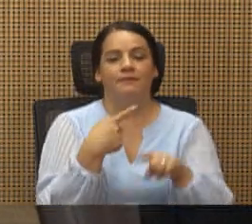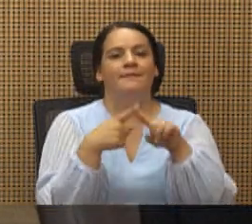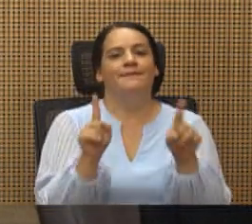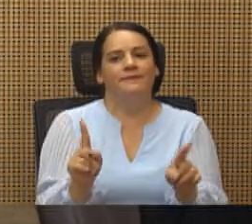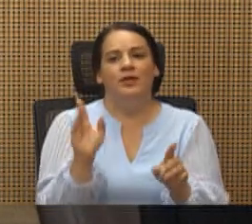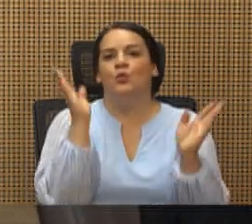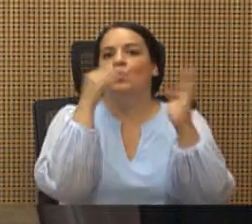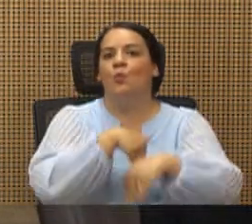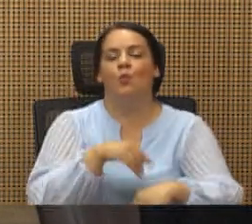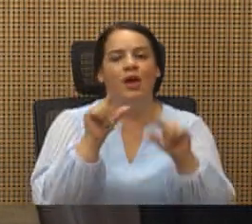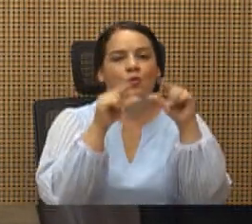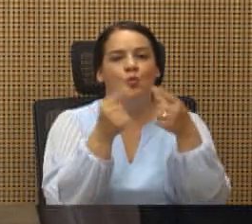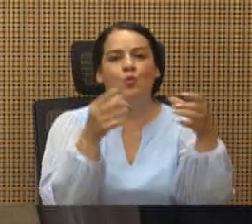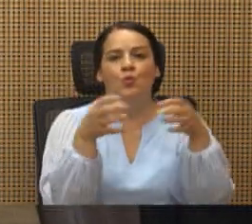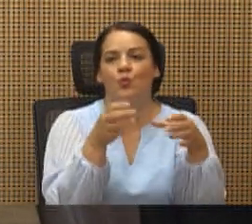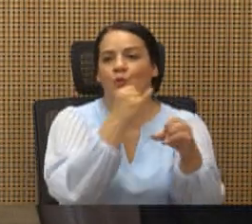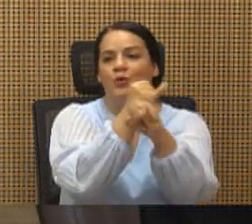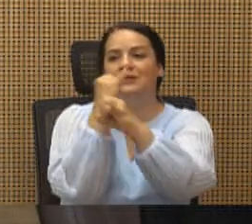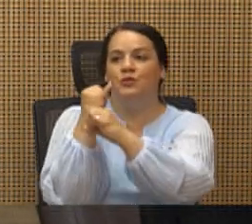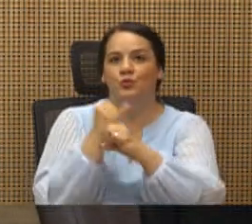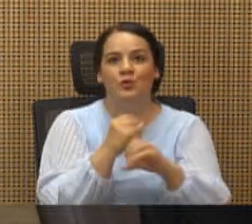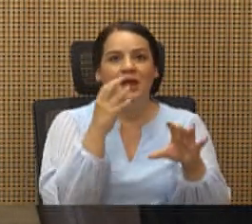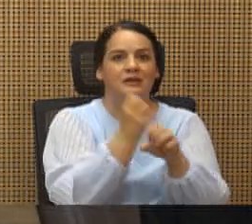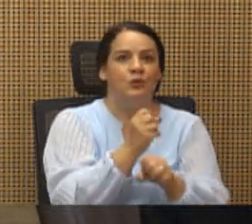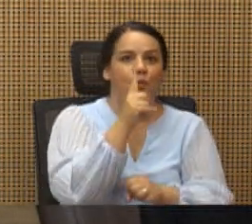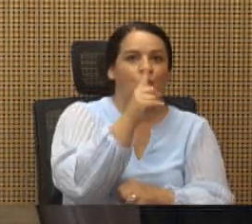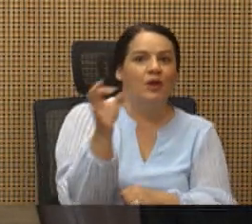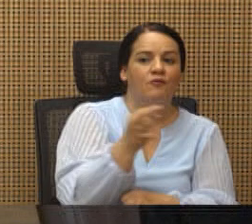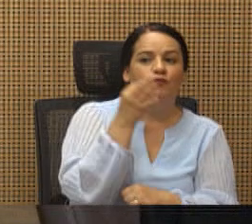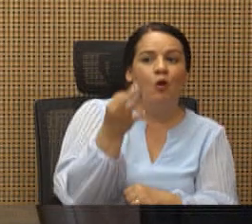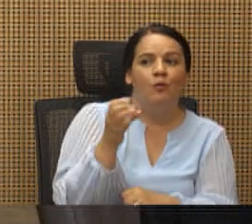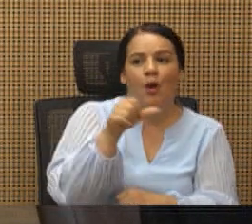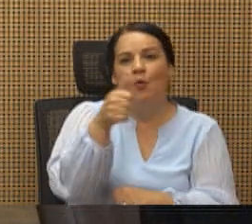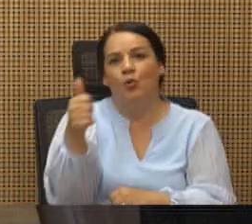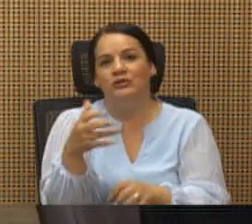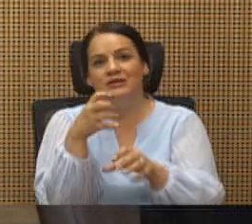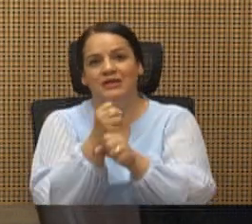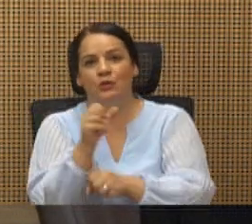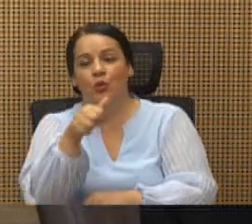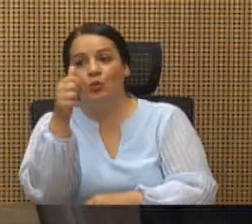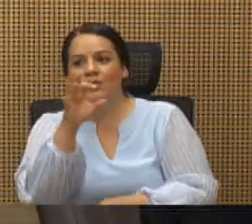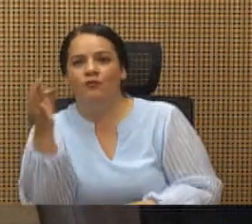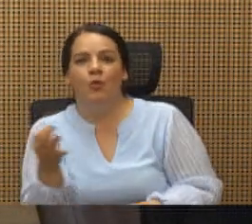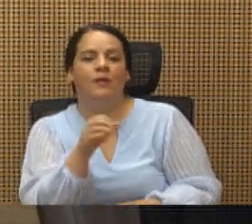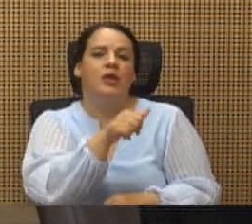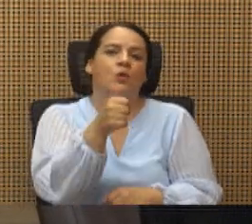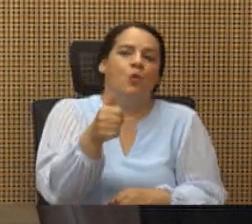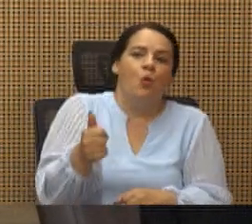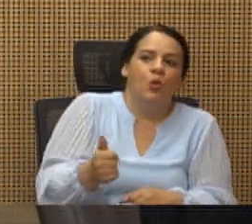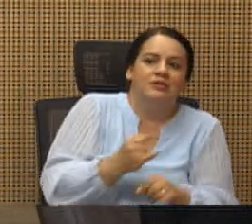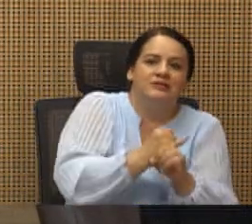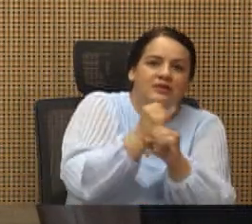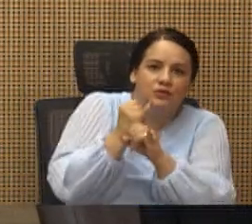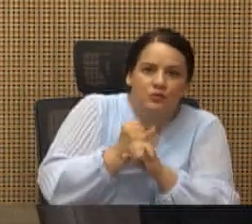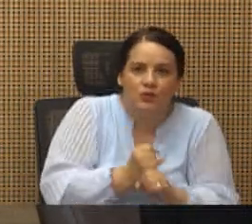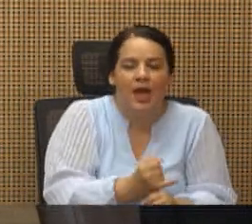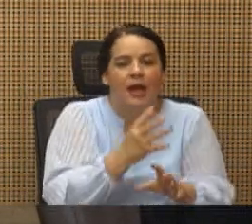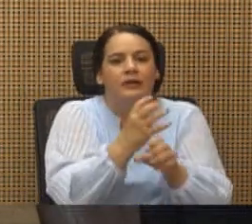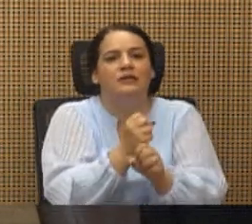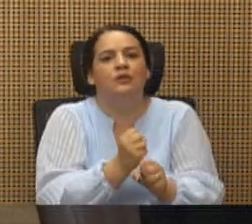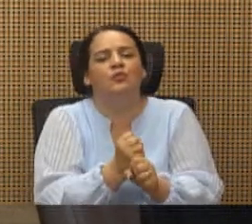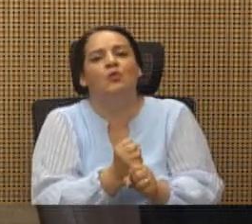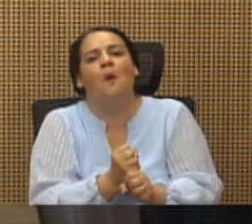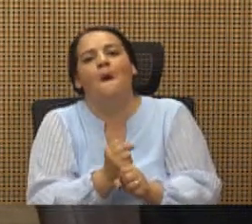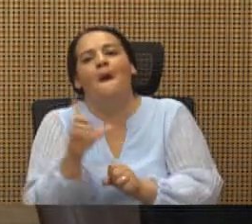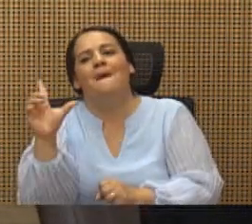no hay un grupo de instituciones haciéndolo de una forma otras haciéndolo de otra forma y otr haciéndolas de bastante menor